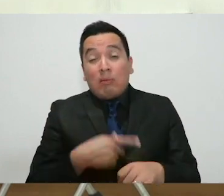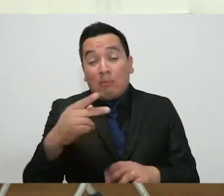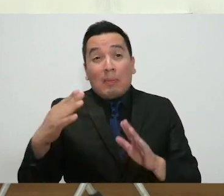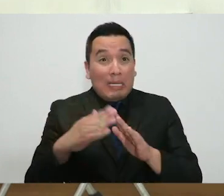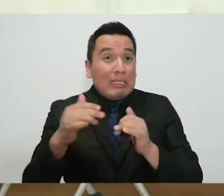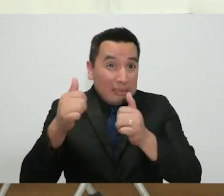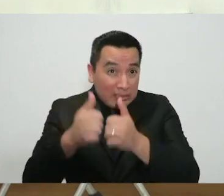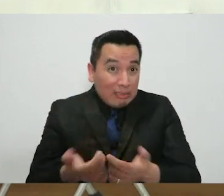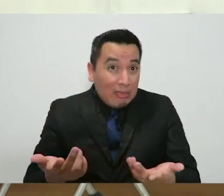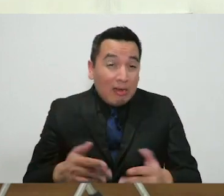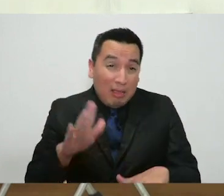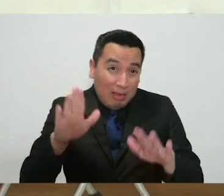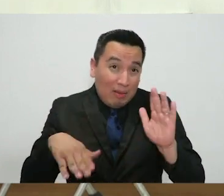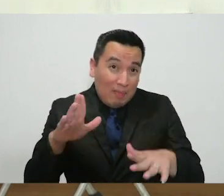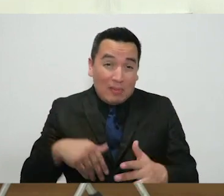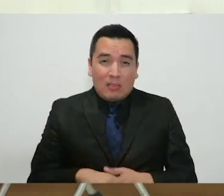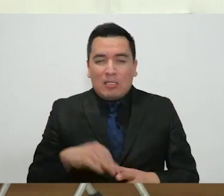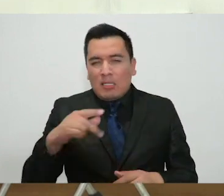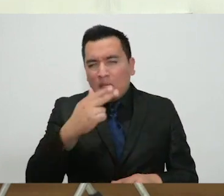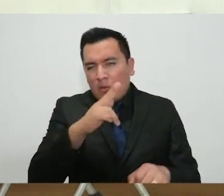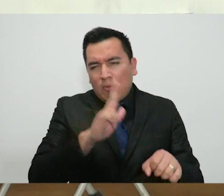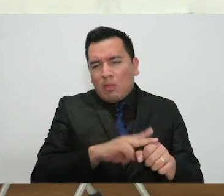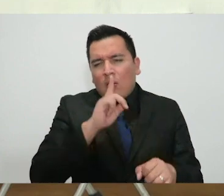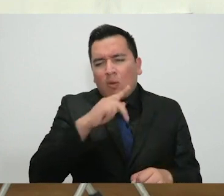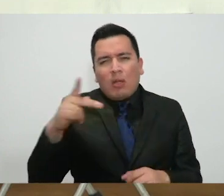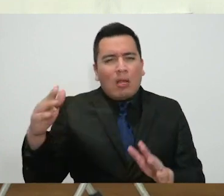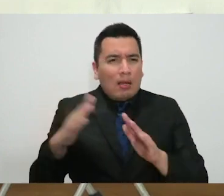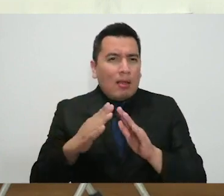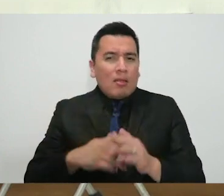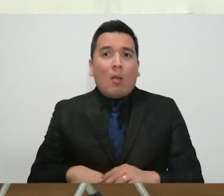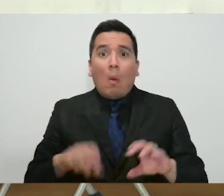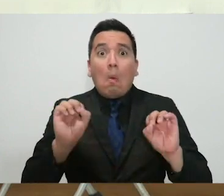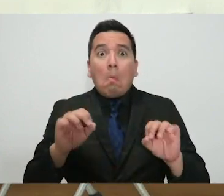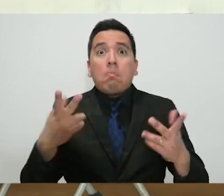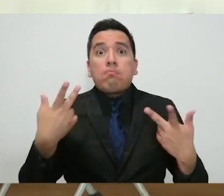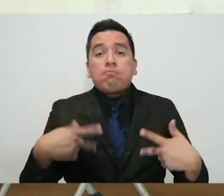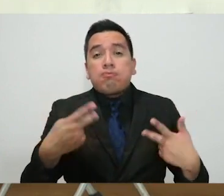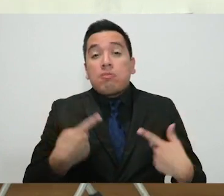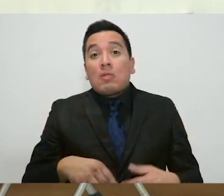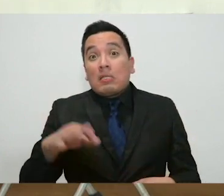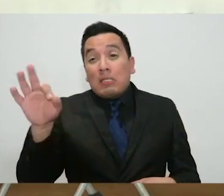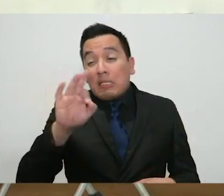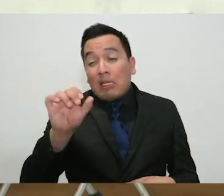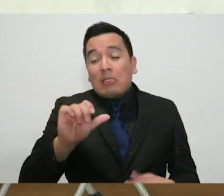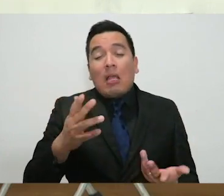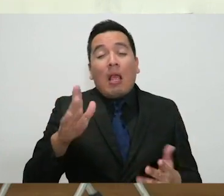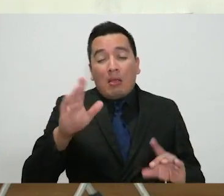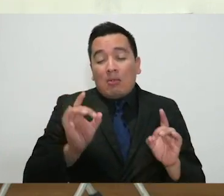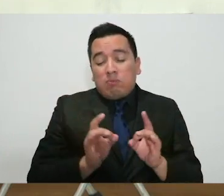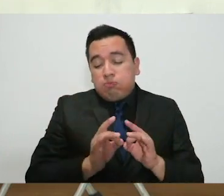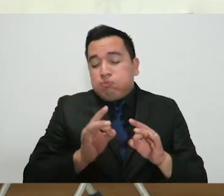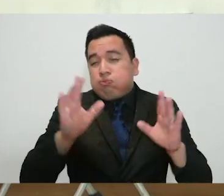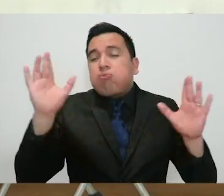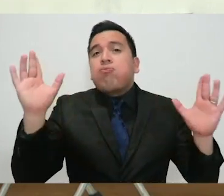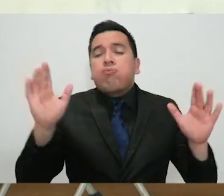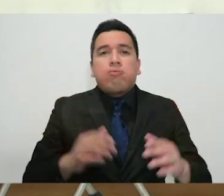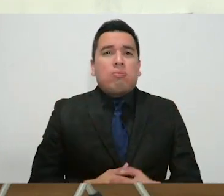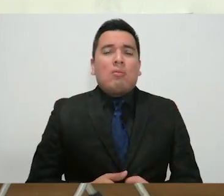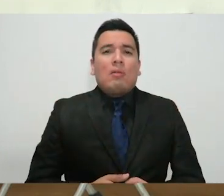están en su casa, también hay que decirlo, no necesariamente en hospitales. Hay personas que tal vez en otro contexto mucho